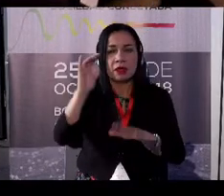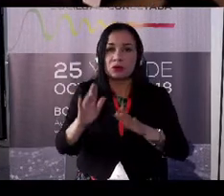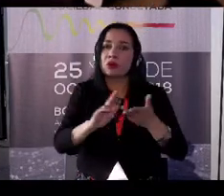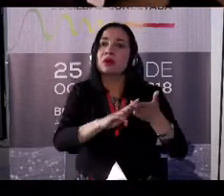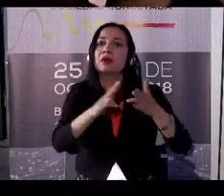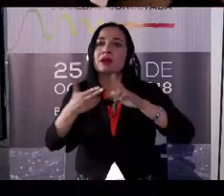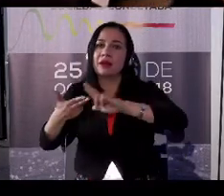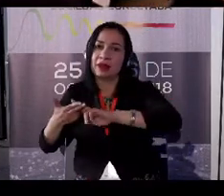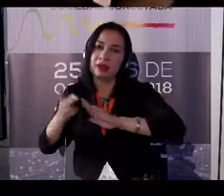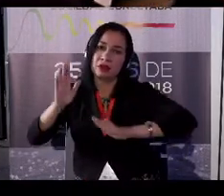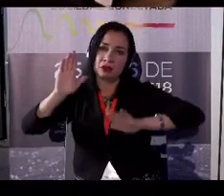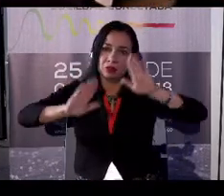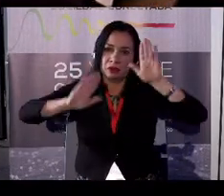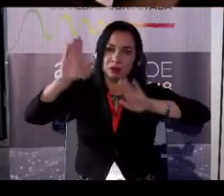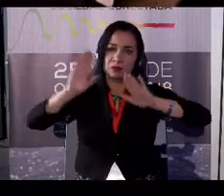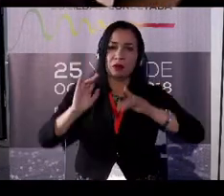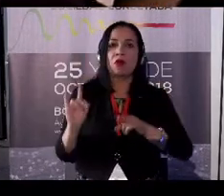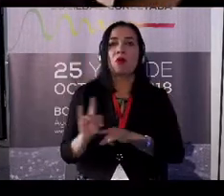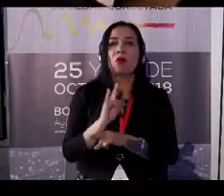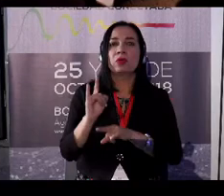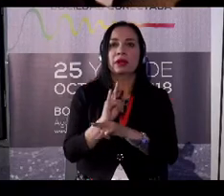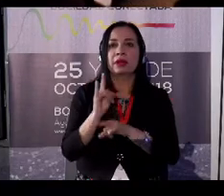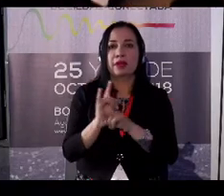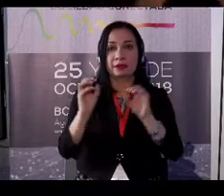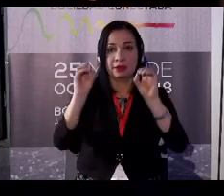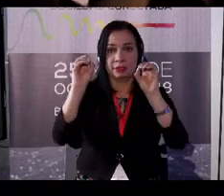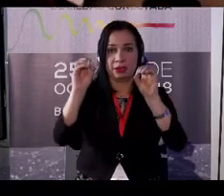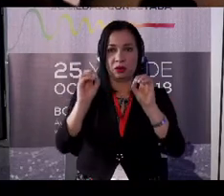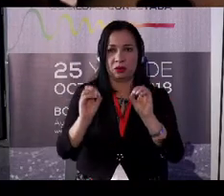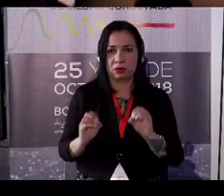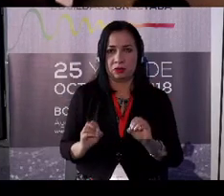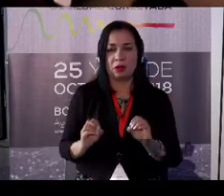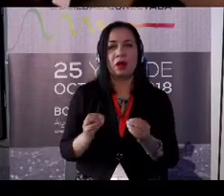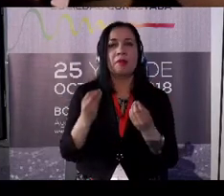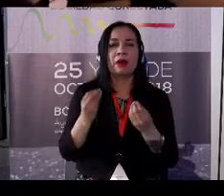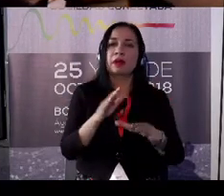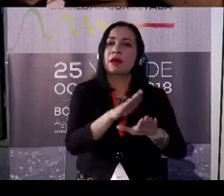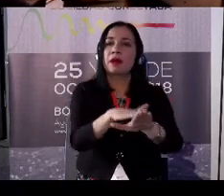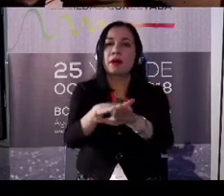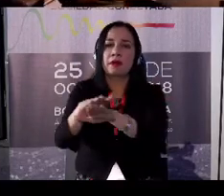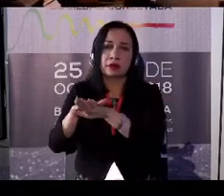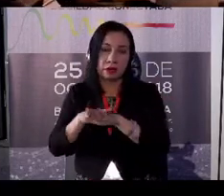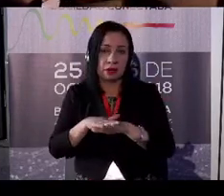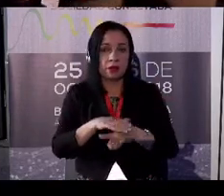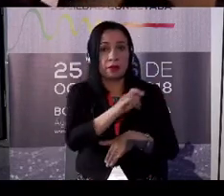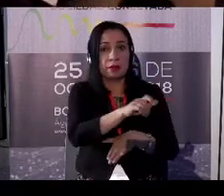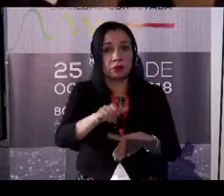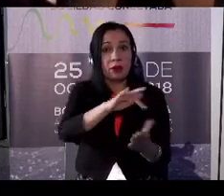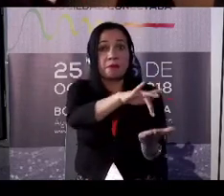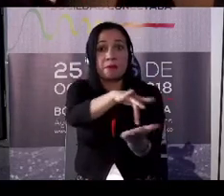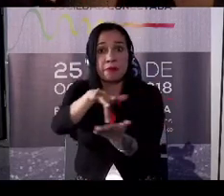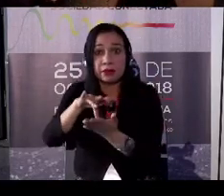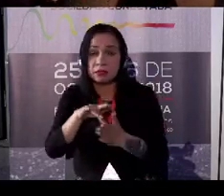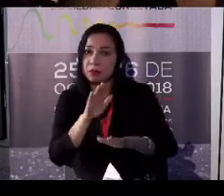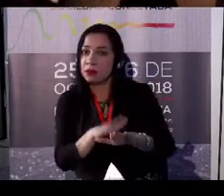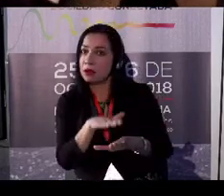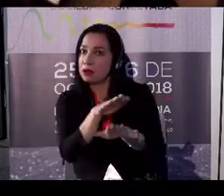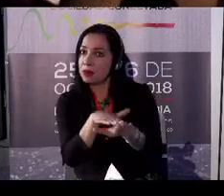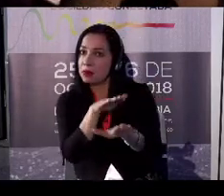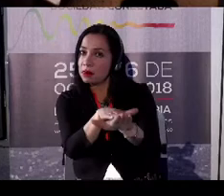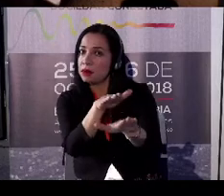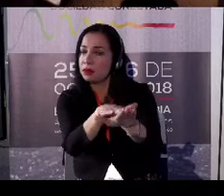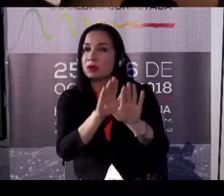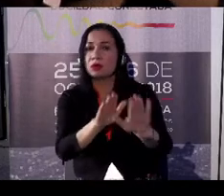esas subastas, utilizar esos ceros para enviarle señales a otros participantes. Y esas señales